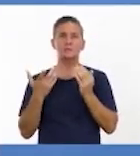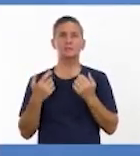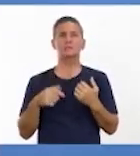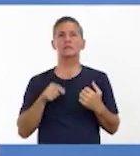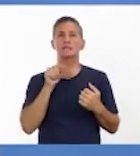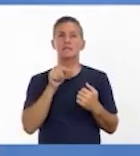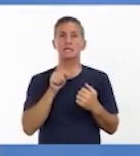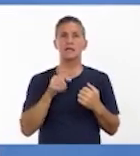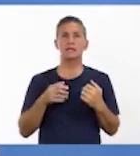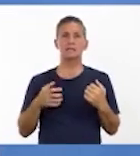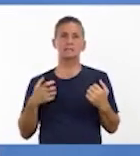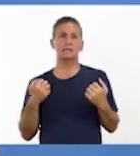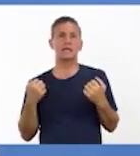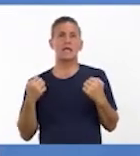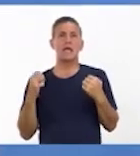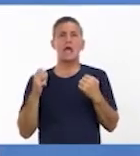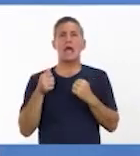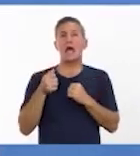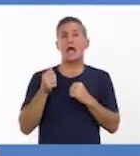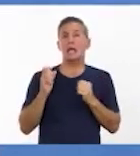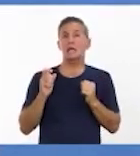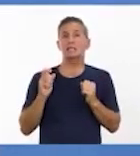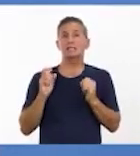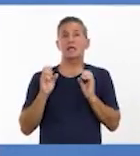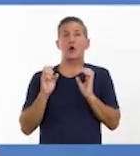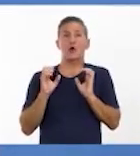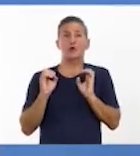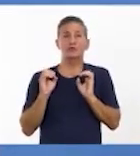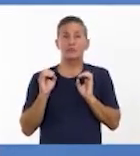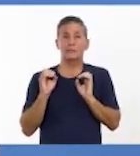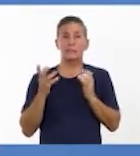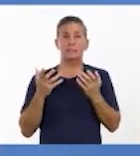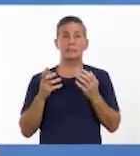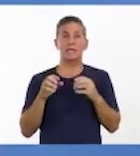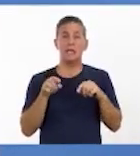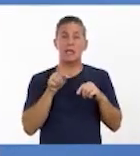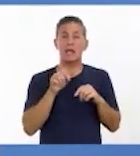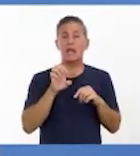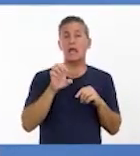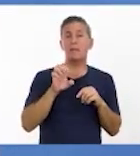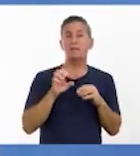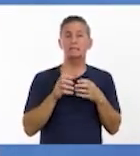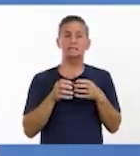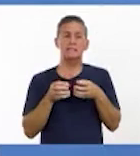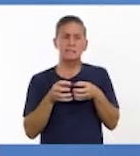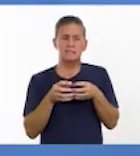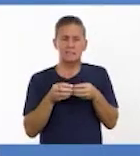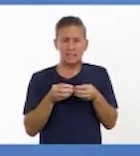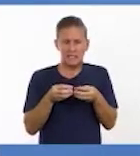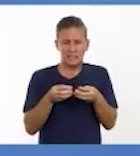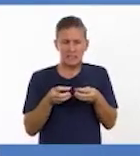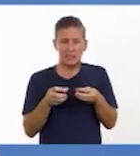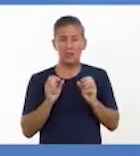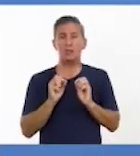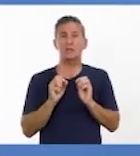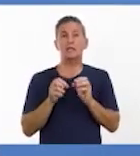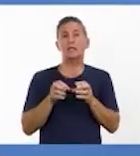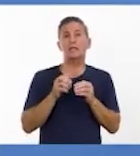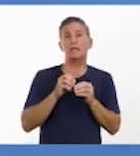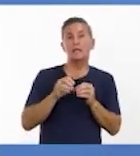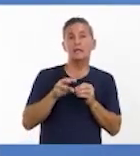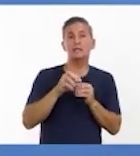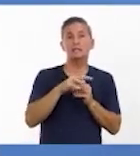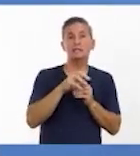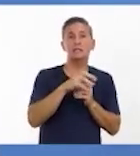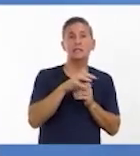y va a actuar como agente oxidante. La especie que se oxida es aquella que